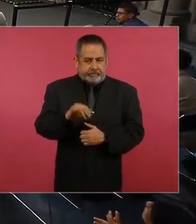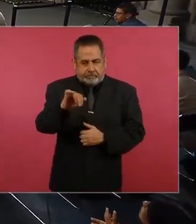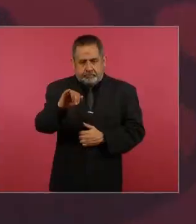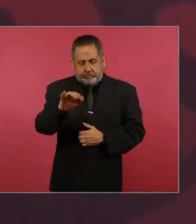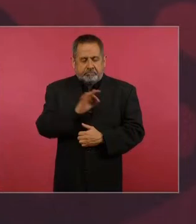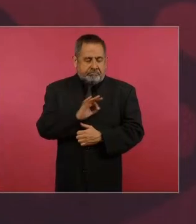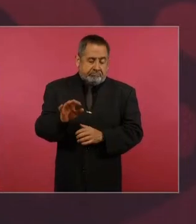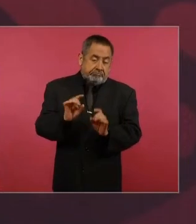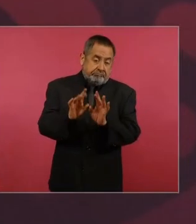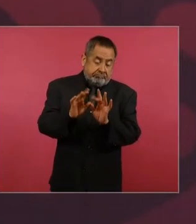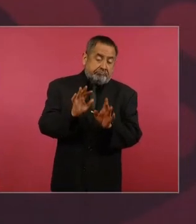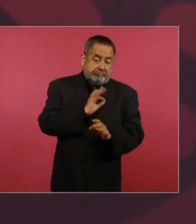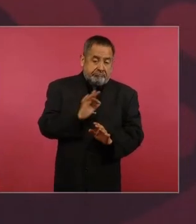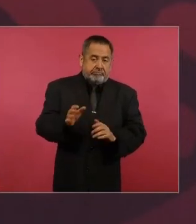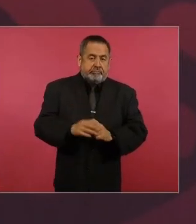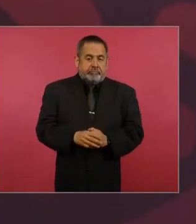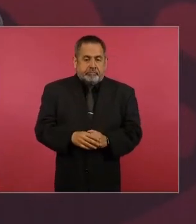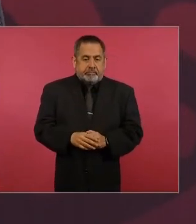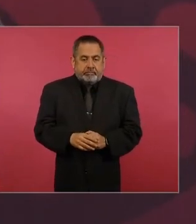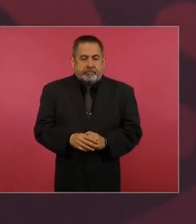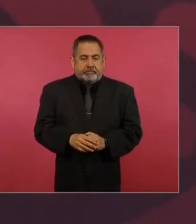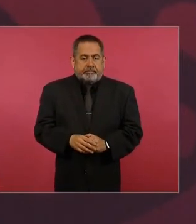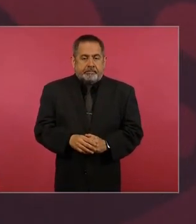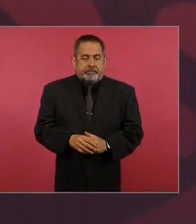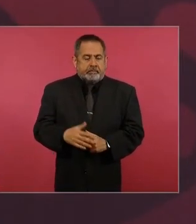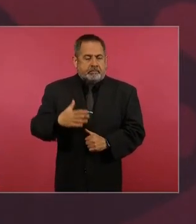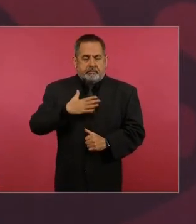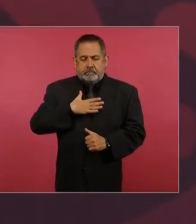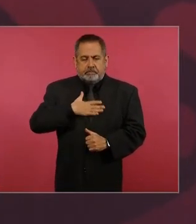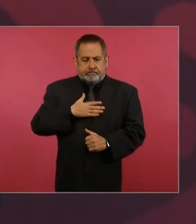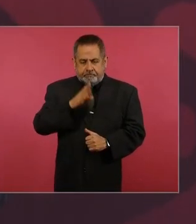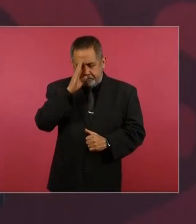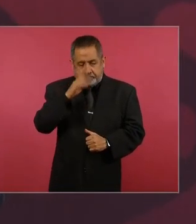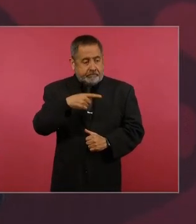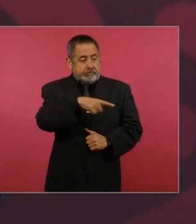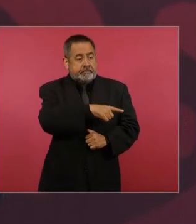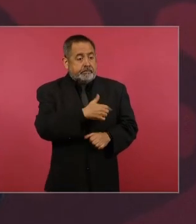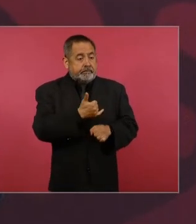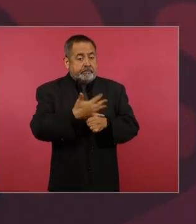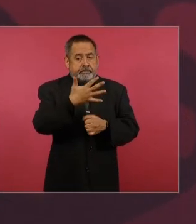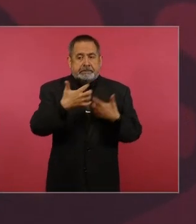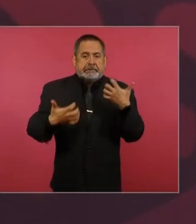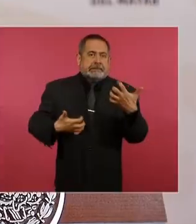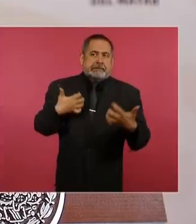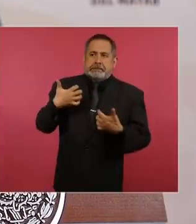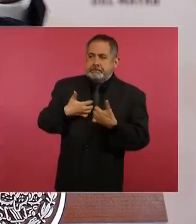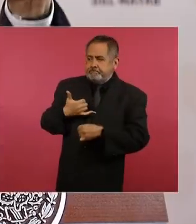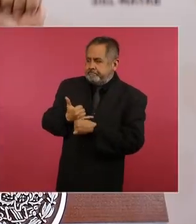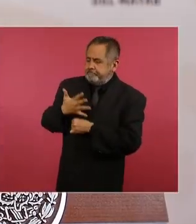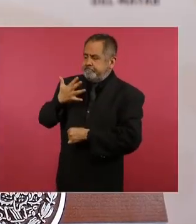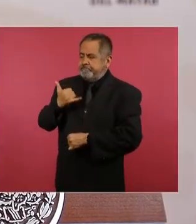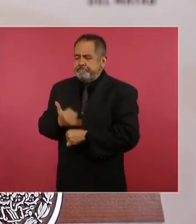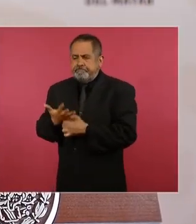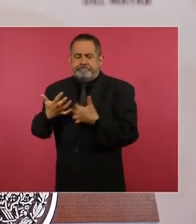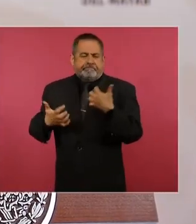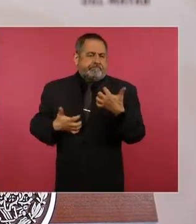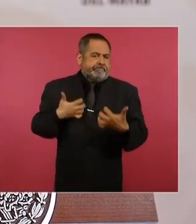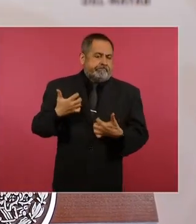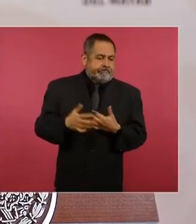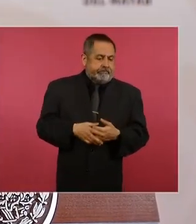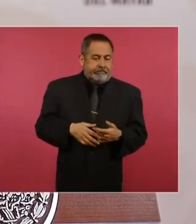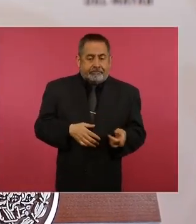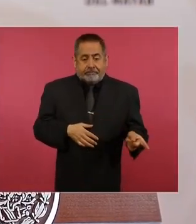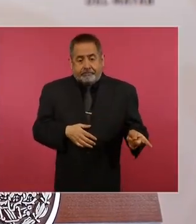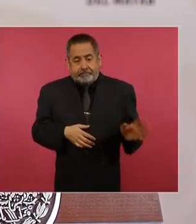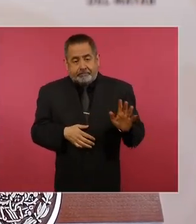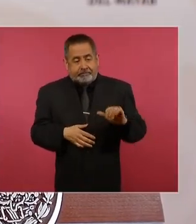Sí, puede pasar. Porque nuestra postura les incomoda a las oligarquías